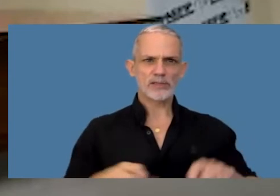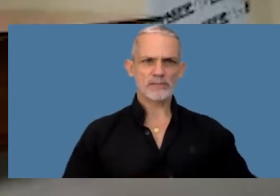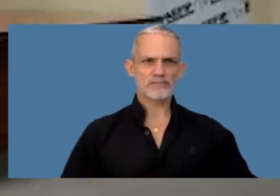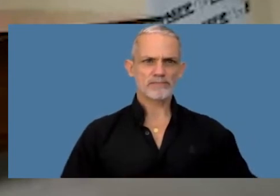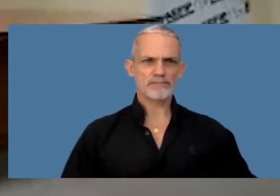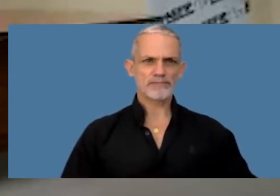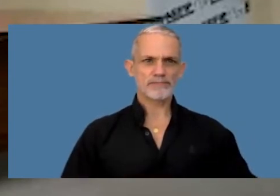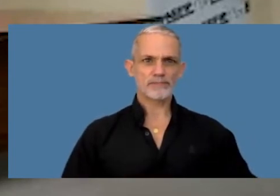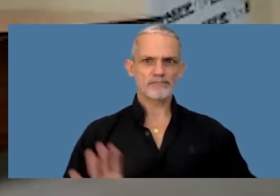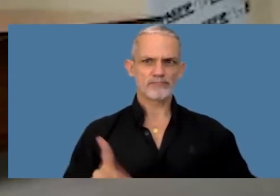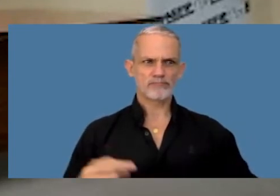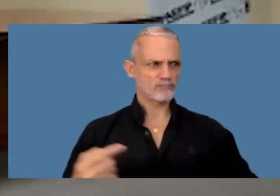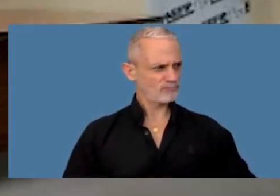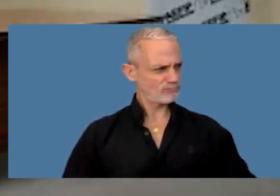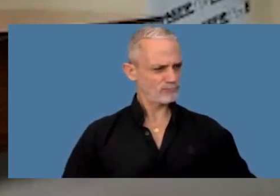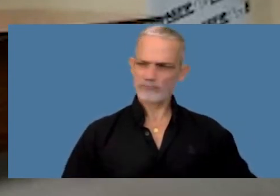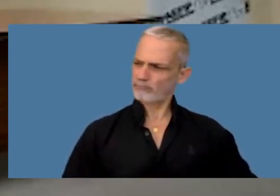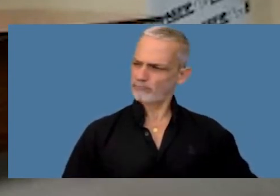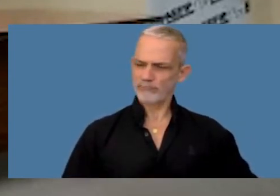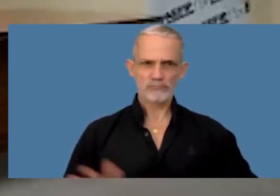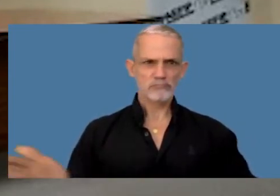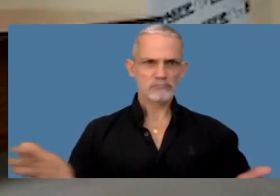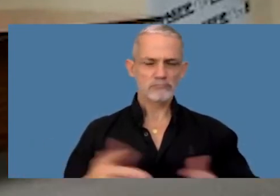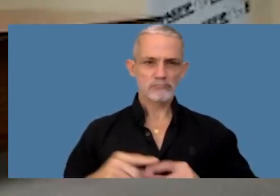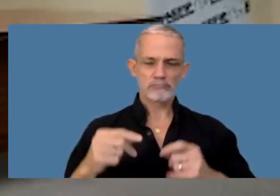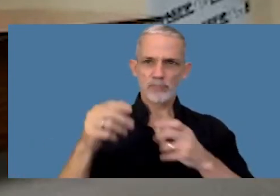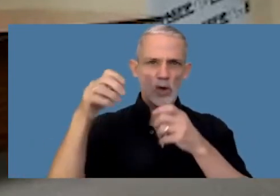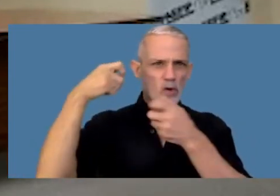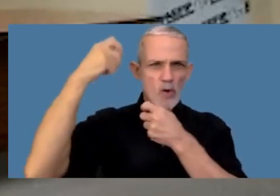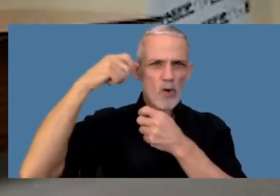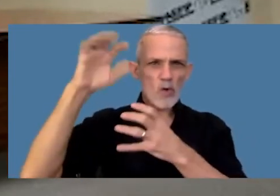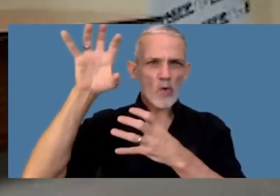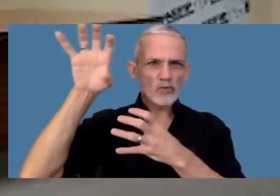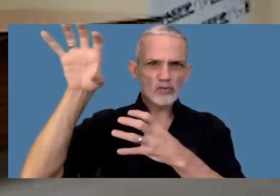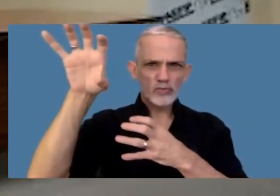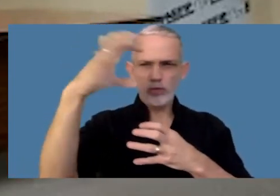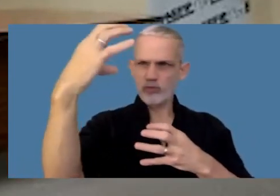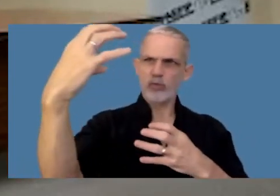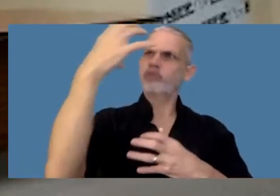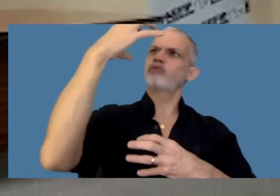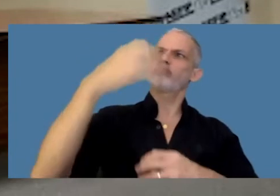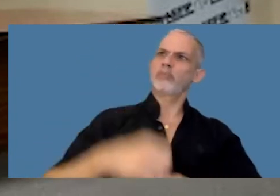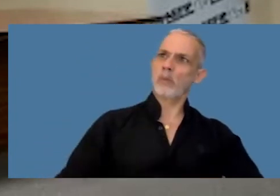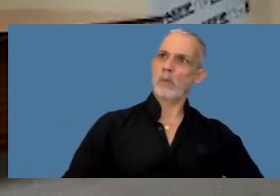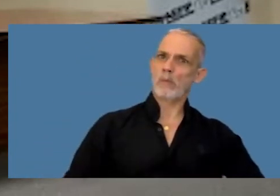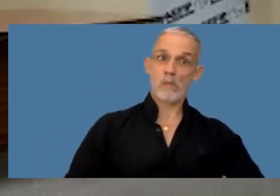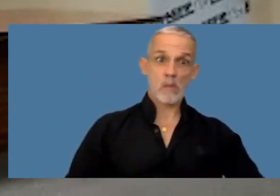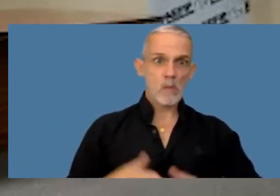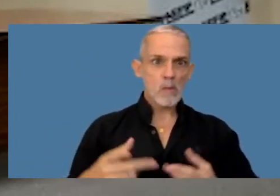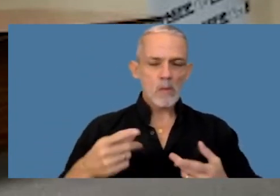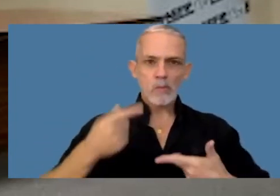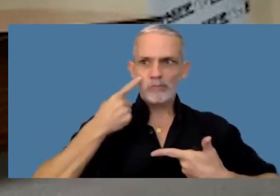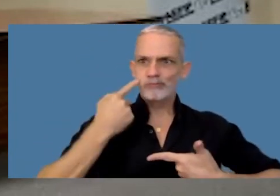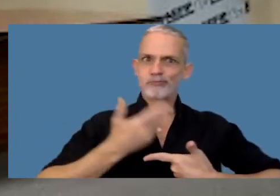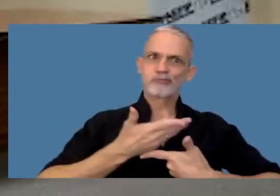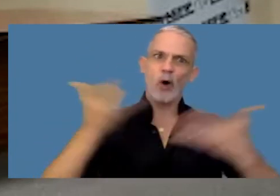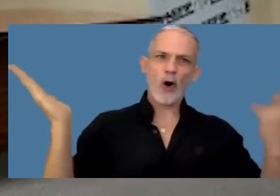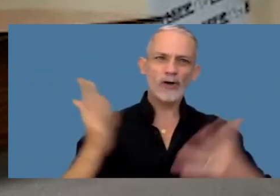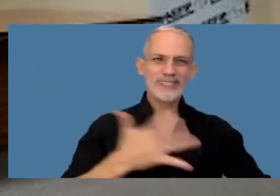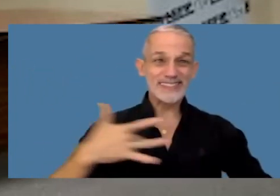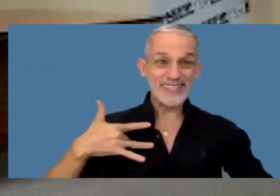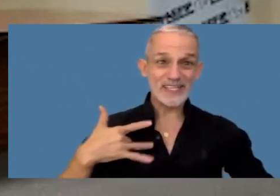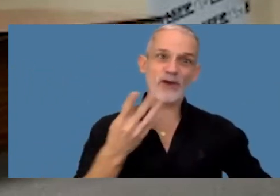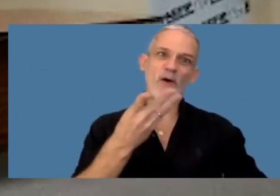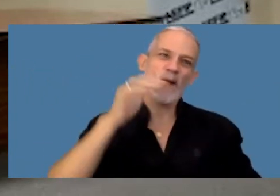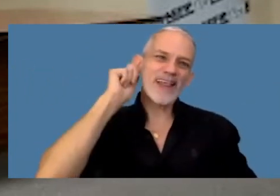señalar y el seguidor le ilumina y bueno, trasciende, digamos, que la señora de las 4 décadas